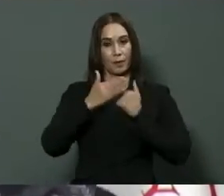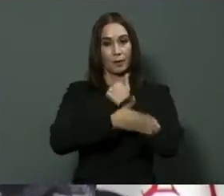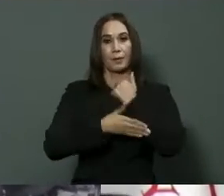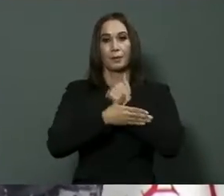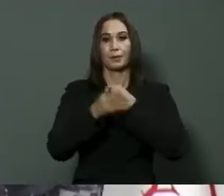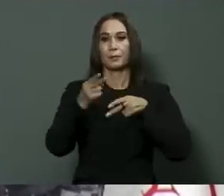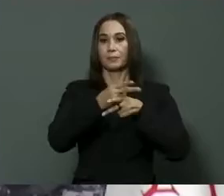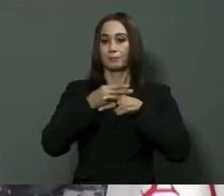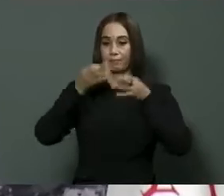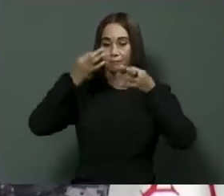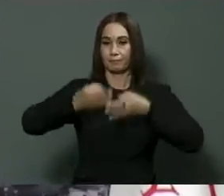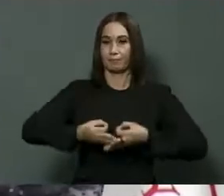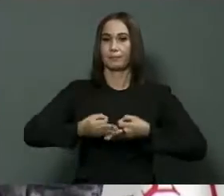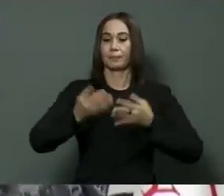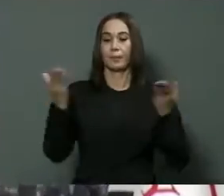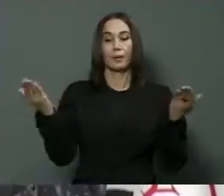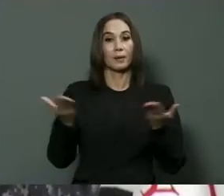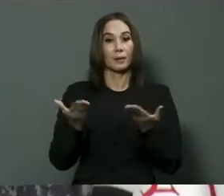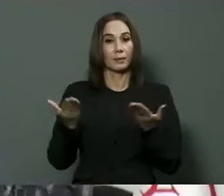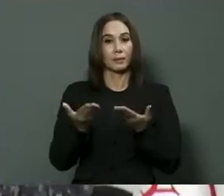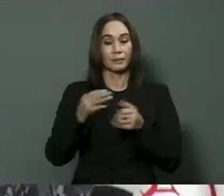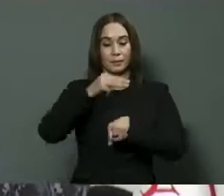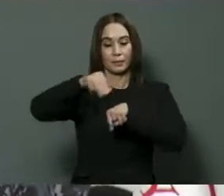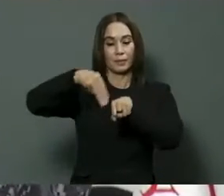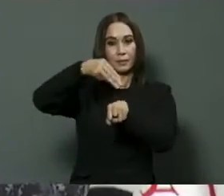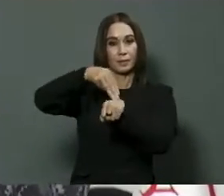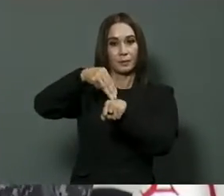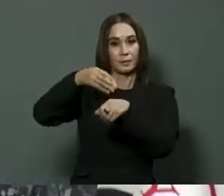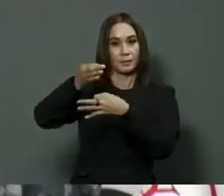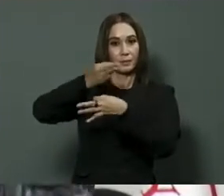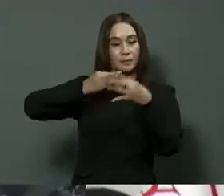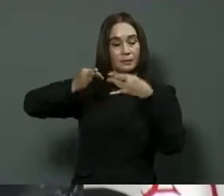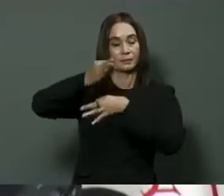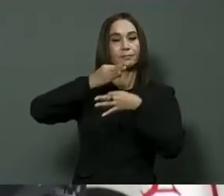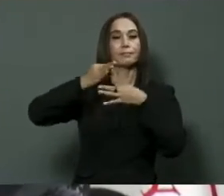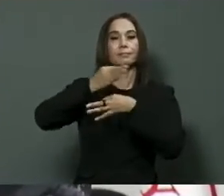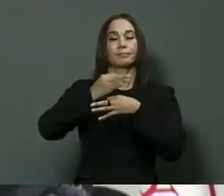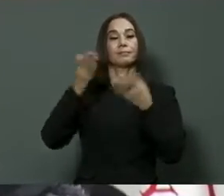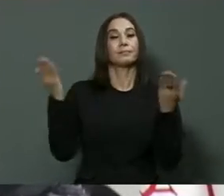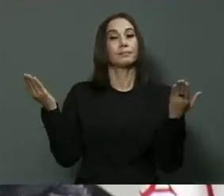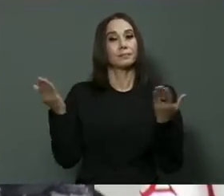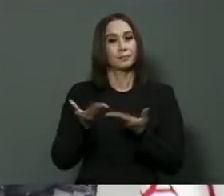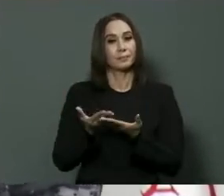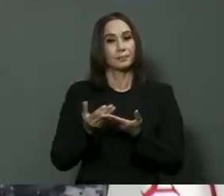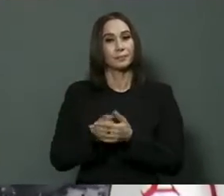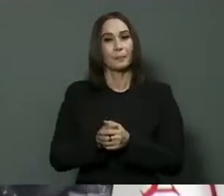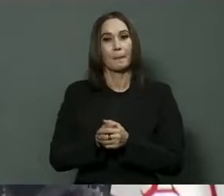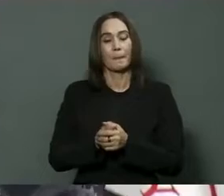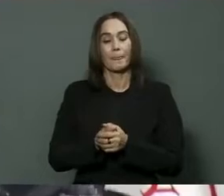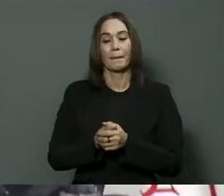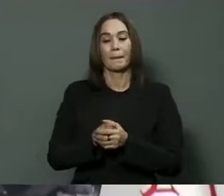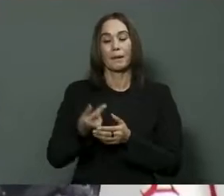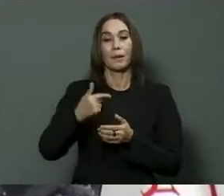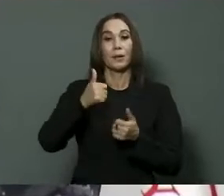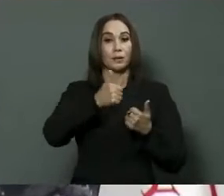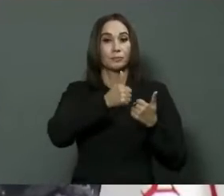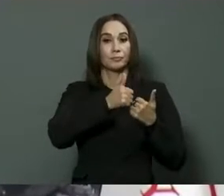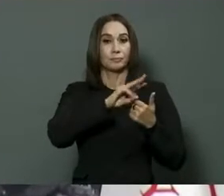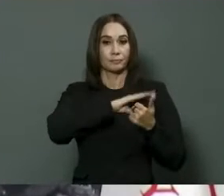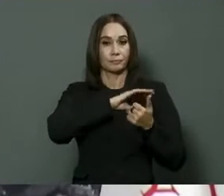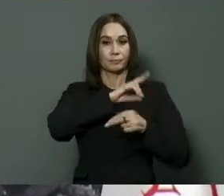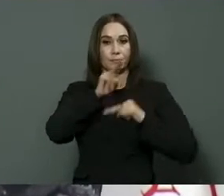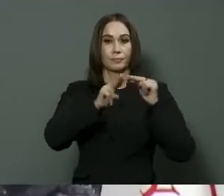Seguro, aquí en el municipio cabecera de San Francisco de Macorís, nuestra Policía